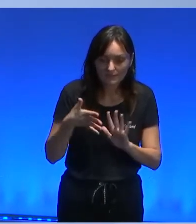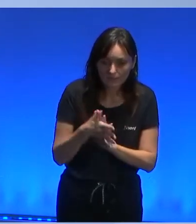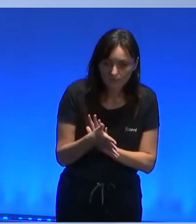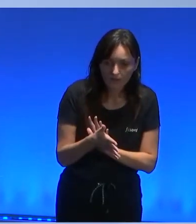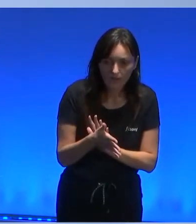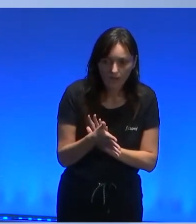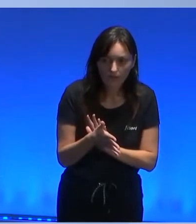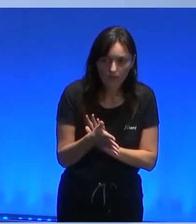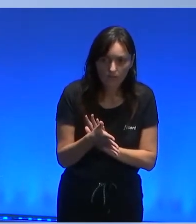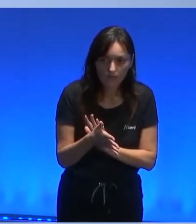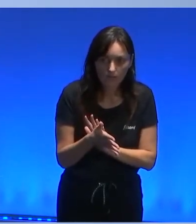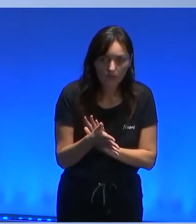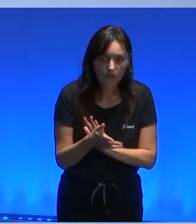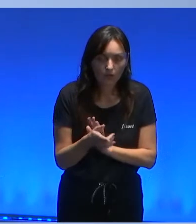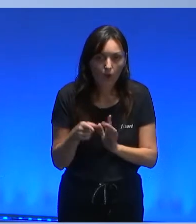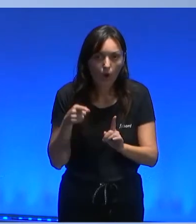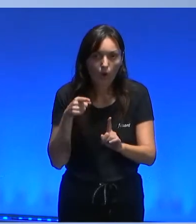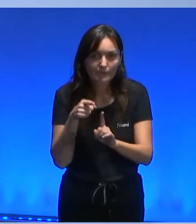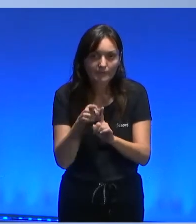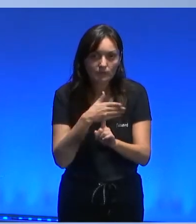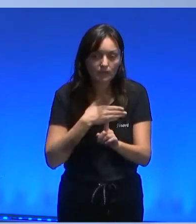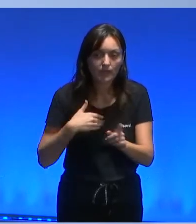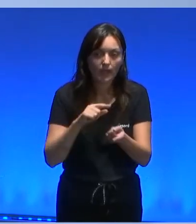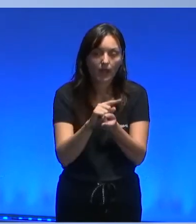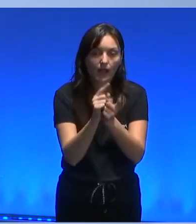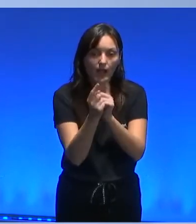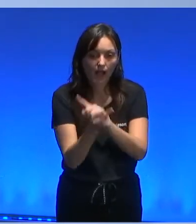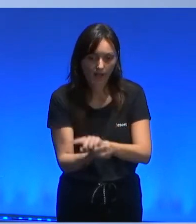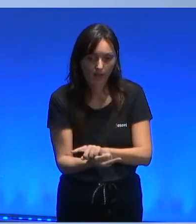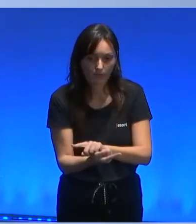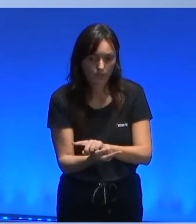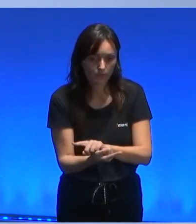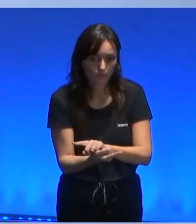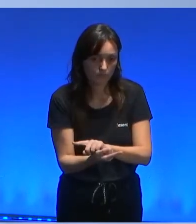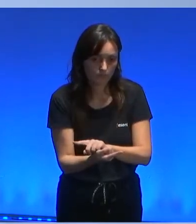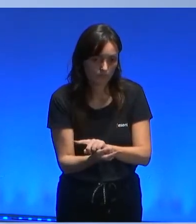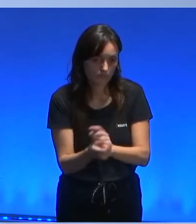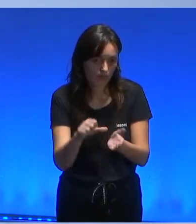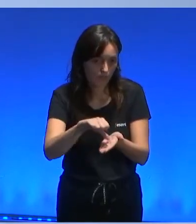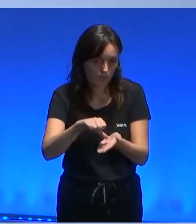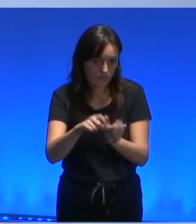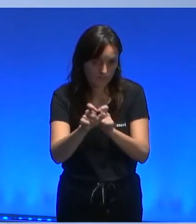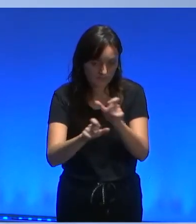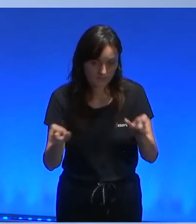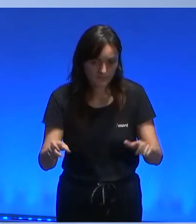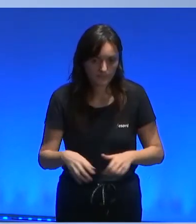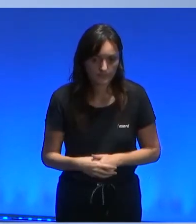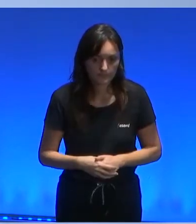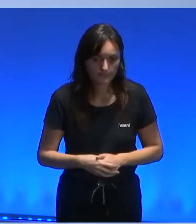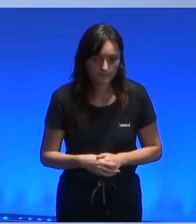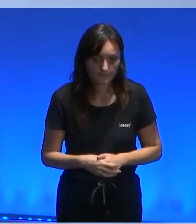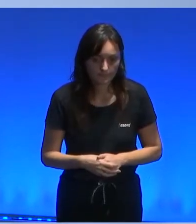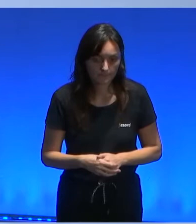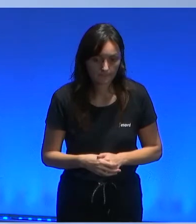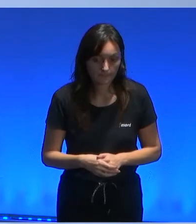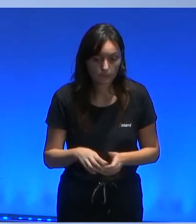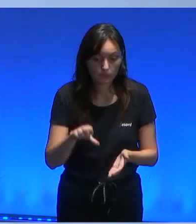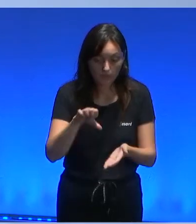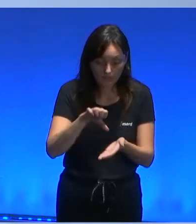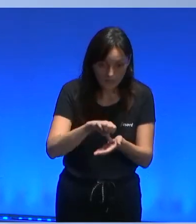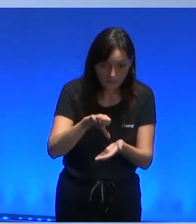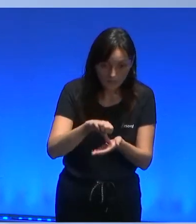tiene como su objetivo un cambio, el cambio de la ciudad, para que la ciudad